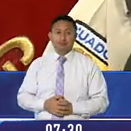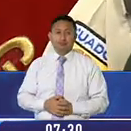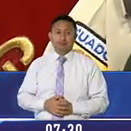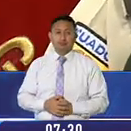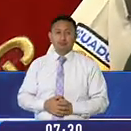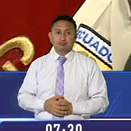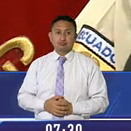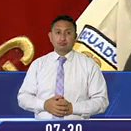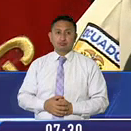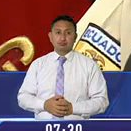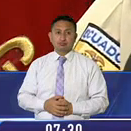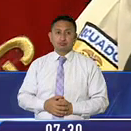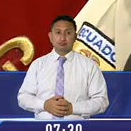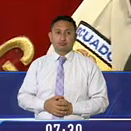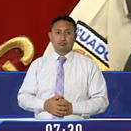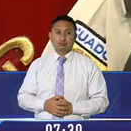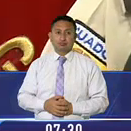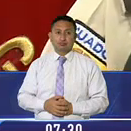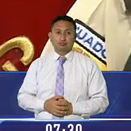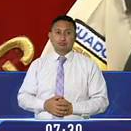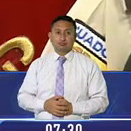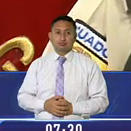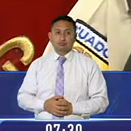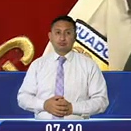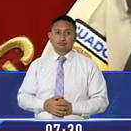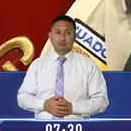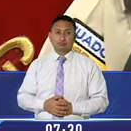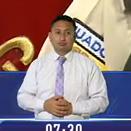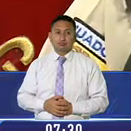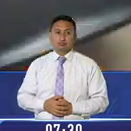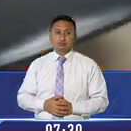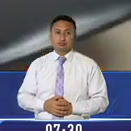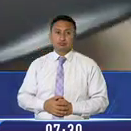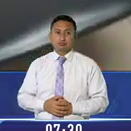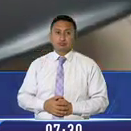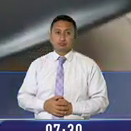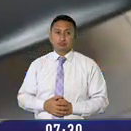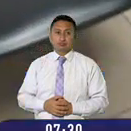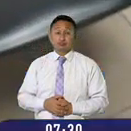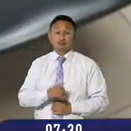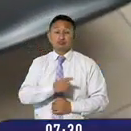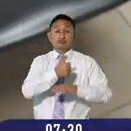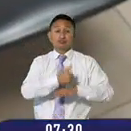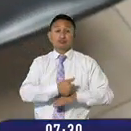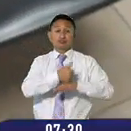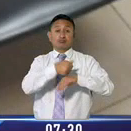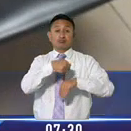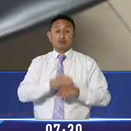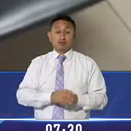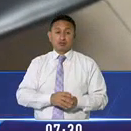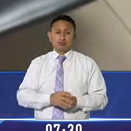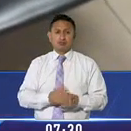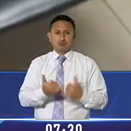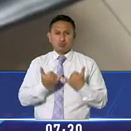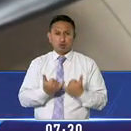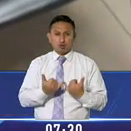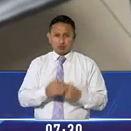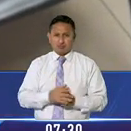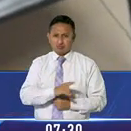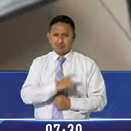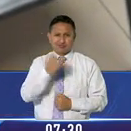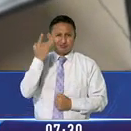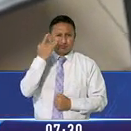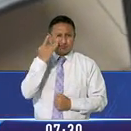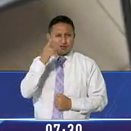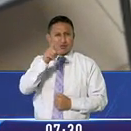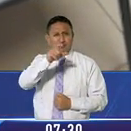frontera suroeste hacia los Estados Unidos. Y es que según la autoridad, últimamente se han detectado movimientos inusuales de